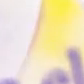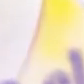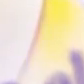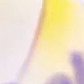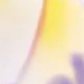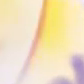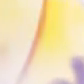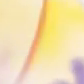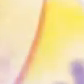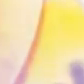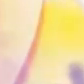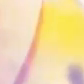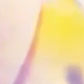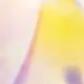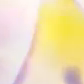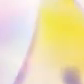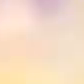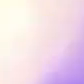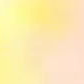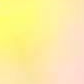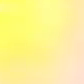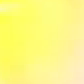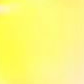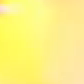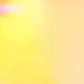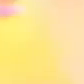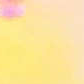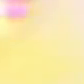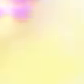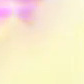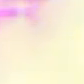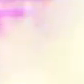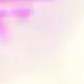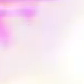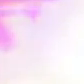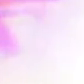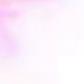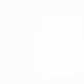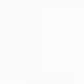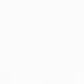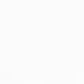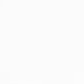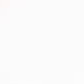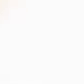de participar de la celebración de la misa, Canal Orbe 21 presenta